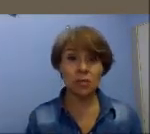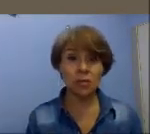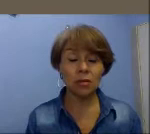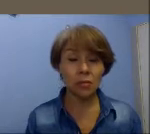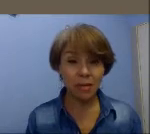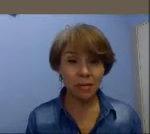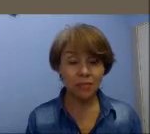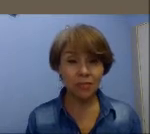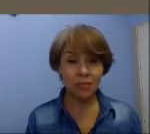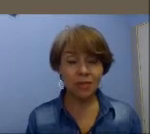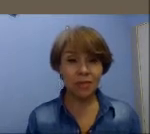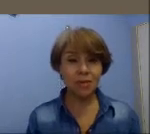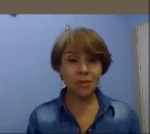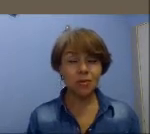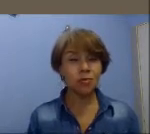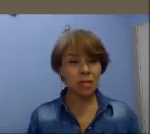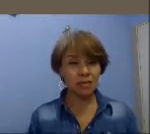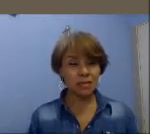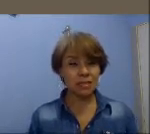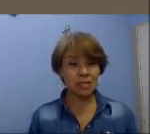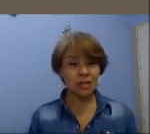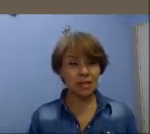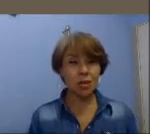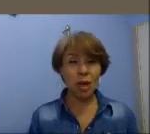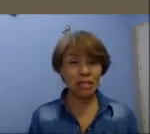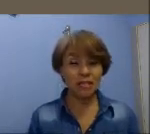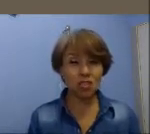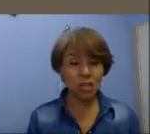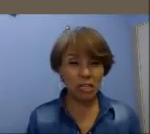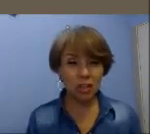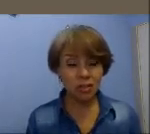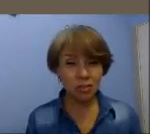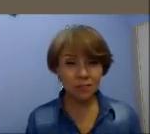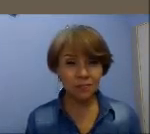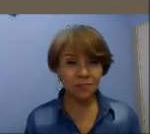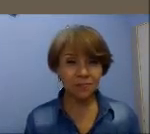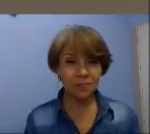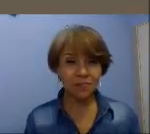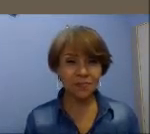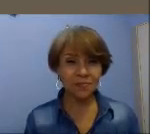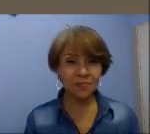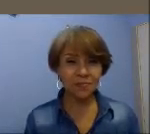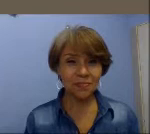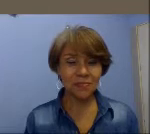cubiertos y poder comer. ¿Ustedes lo hacen solitos?